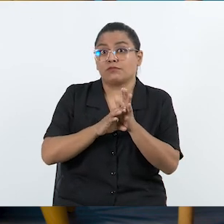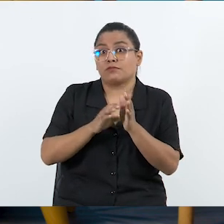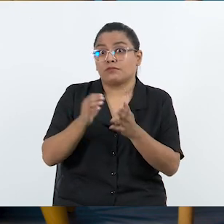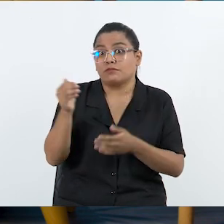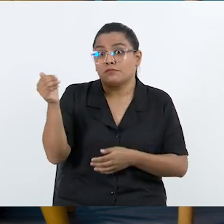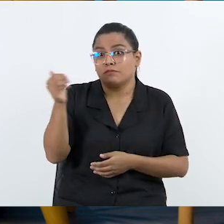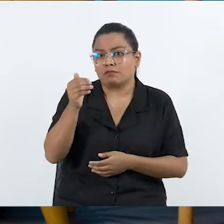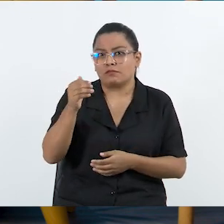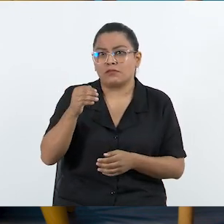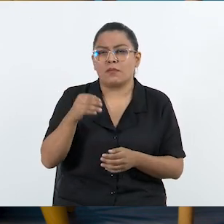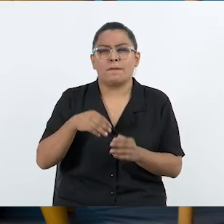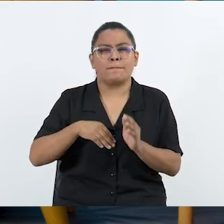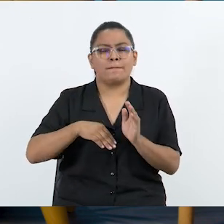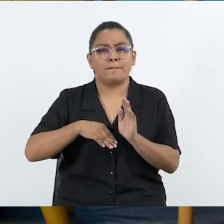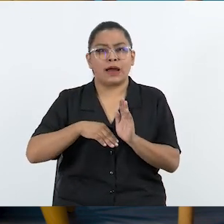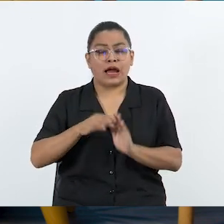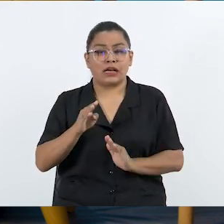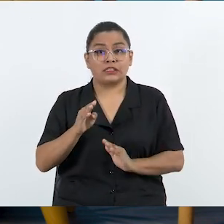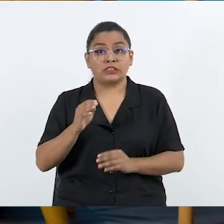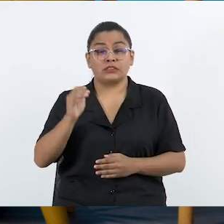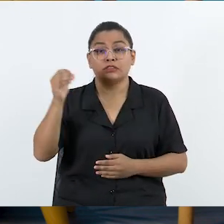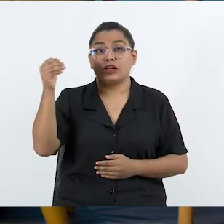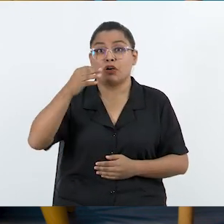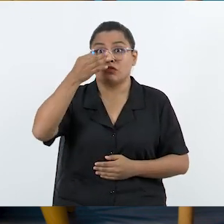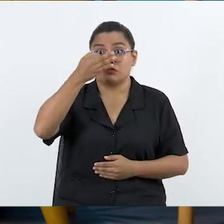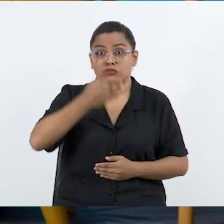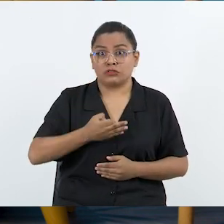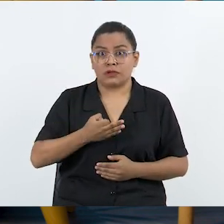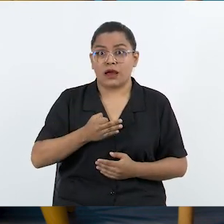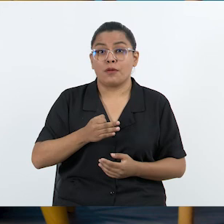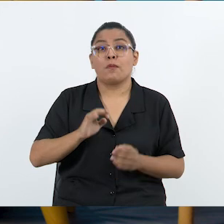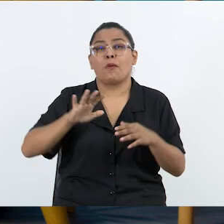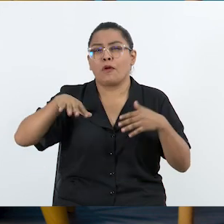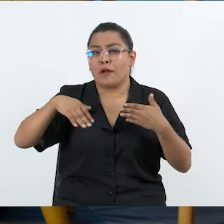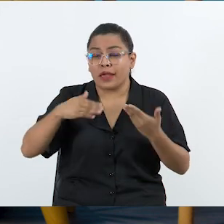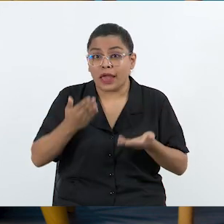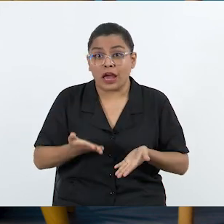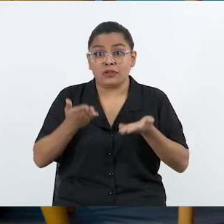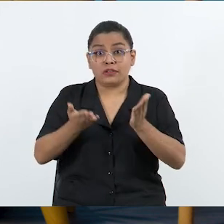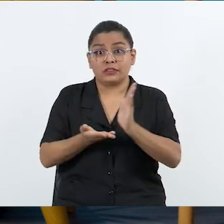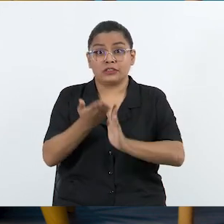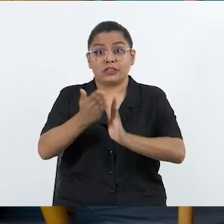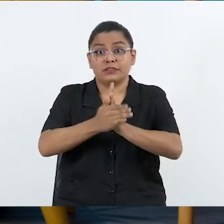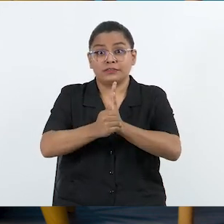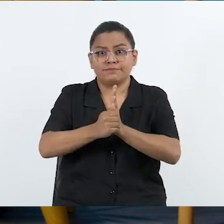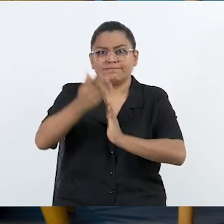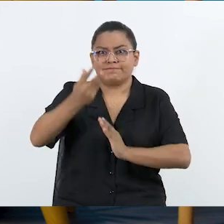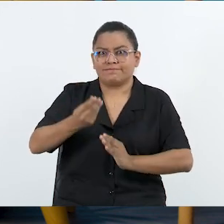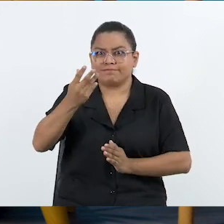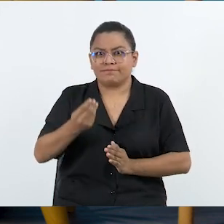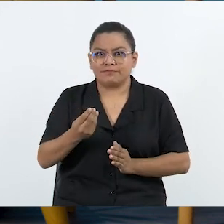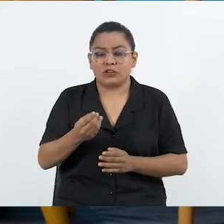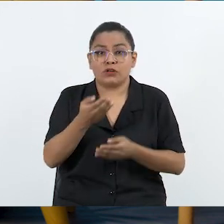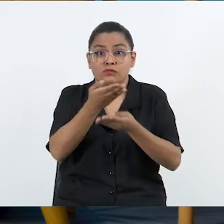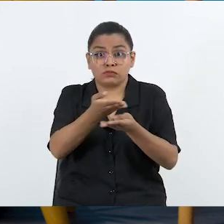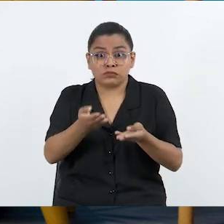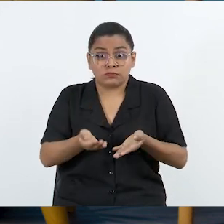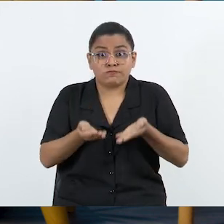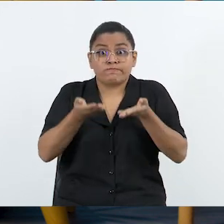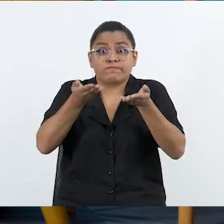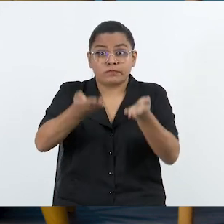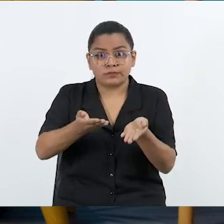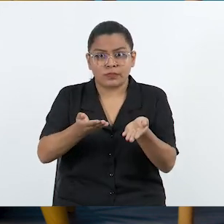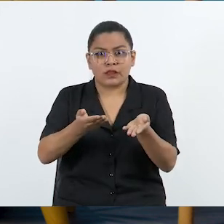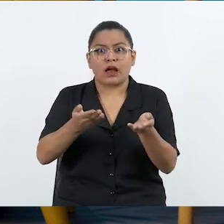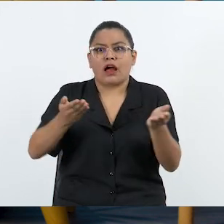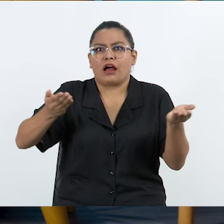mucho más allá de la educación formal. Esta nos permite desarrollar habilidades para nuestra vida diaria. Nos brinda herramientas que